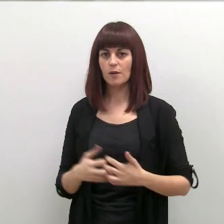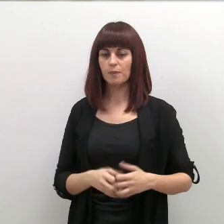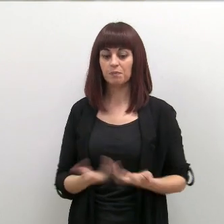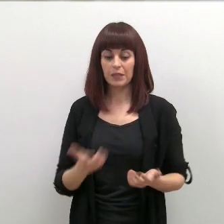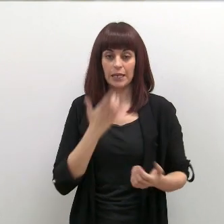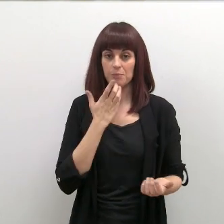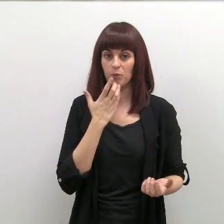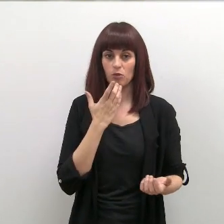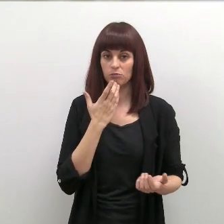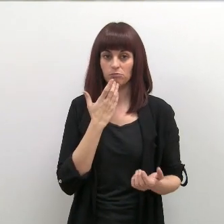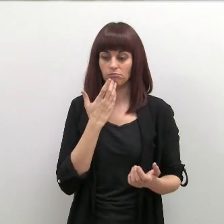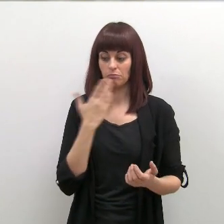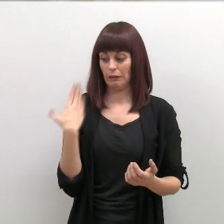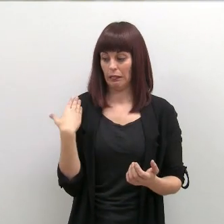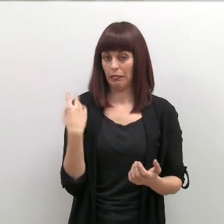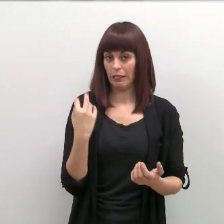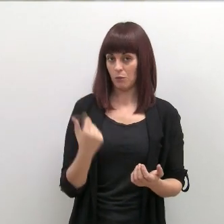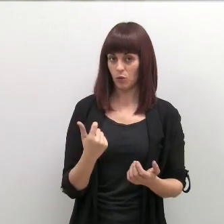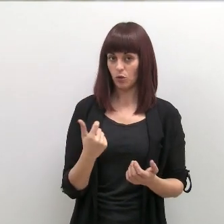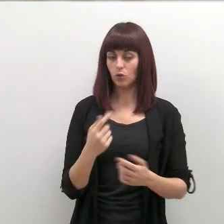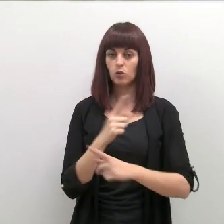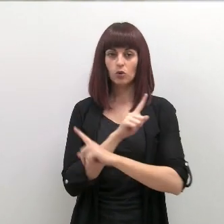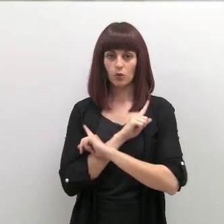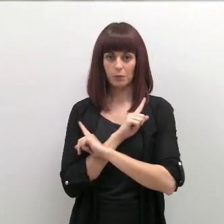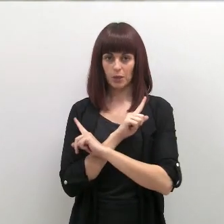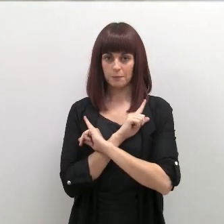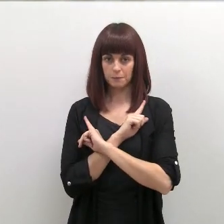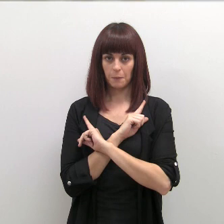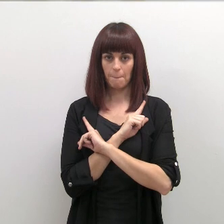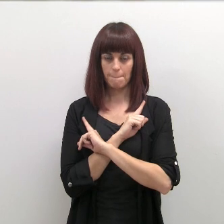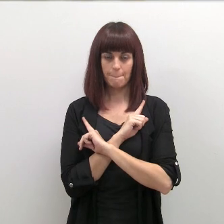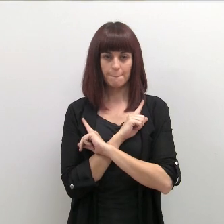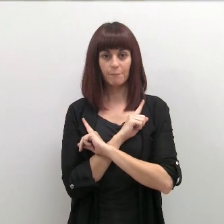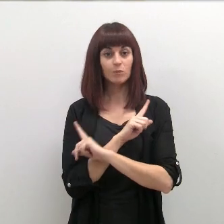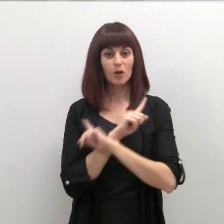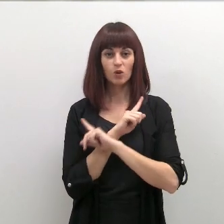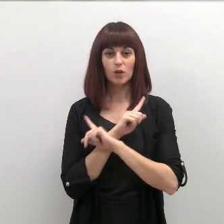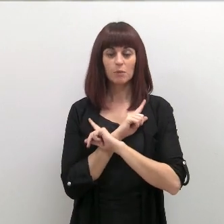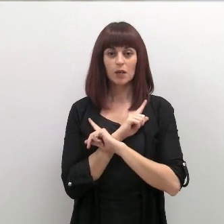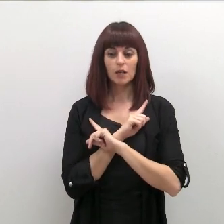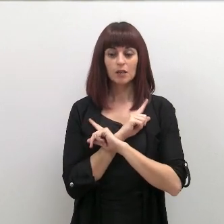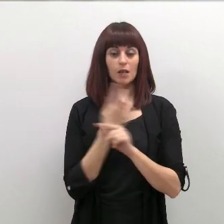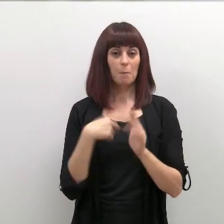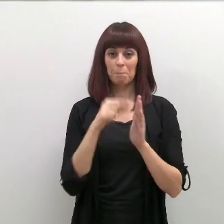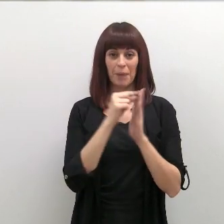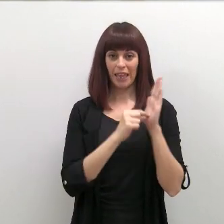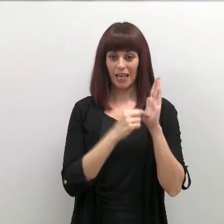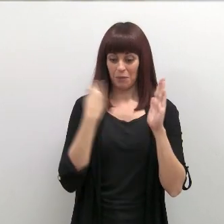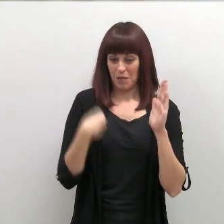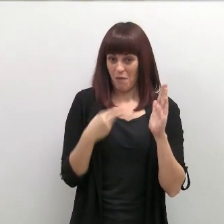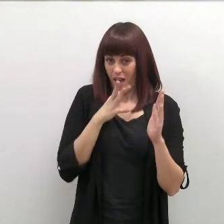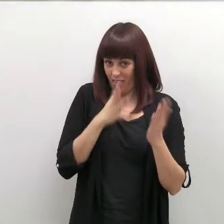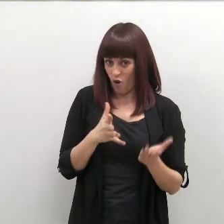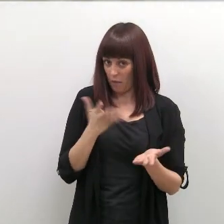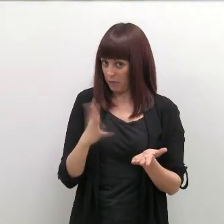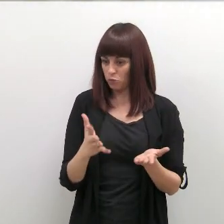el ejemplo más reciente fue noviembre, cuando se tuvieron que tomar prácticamente las mismas medidas que se han tomado ahora